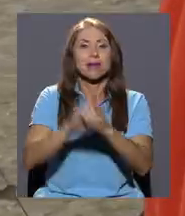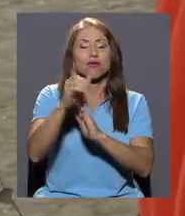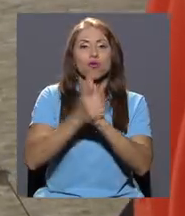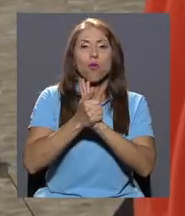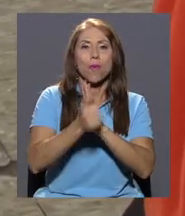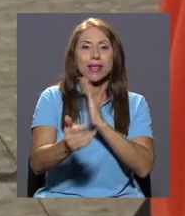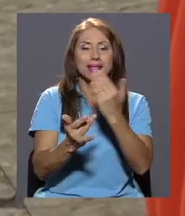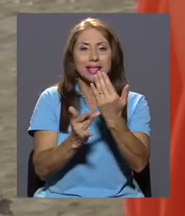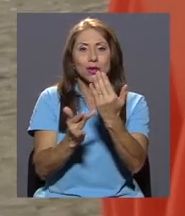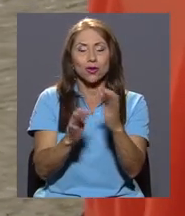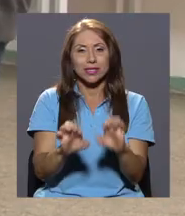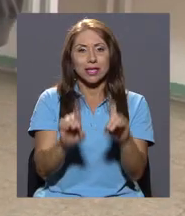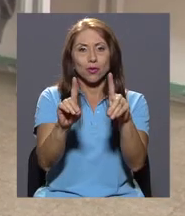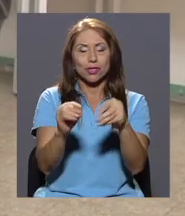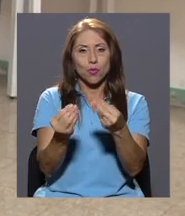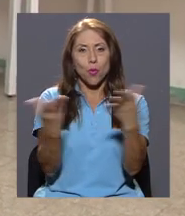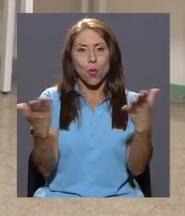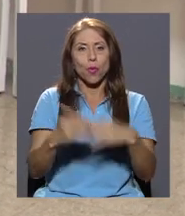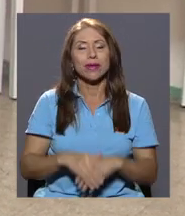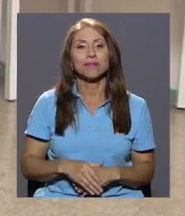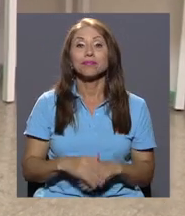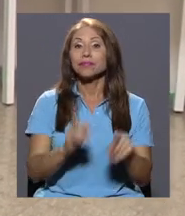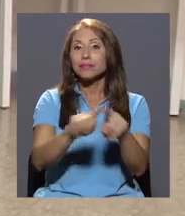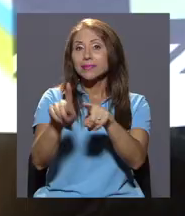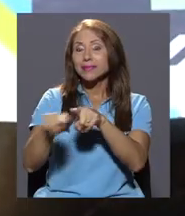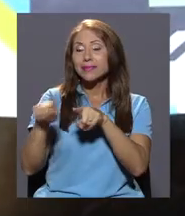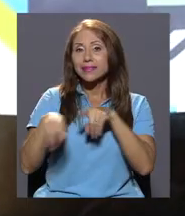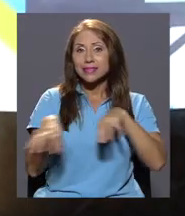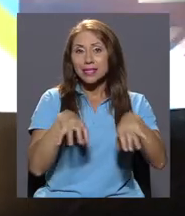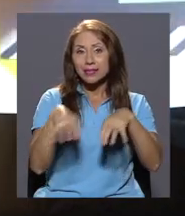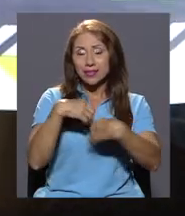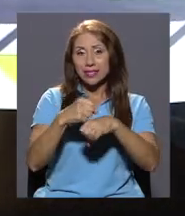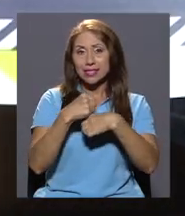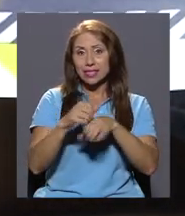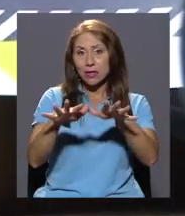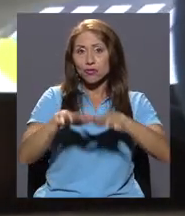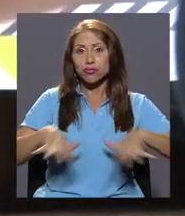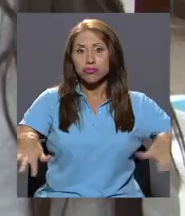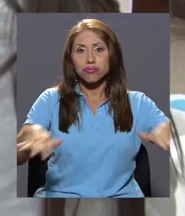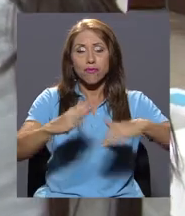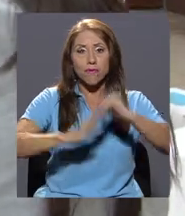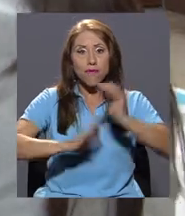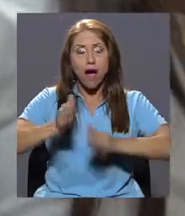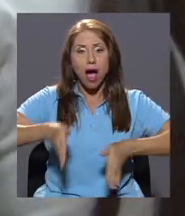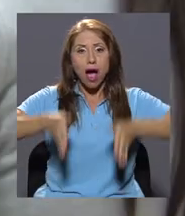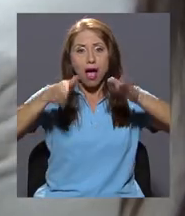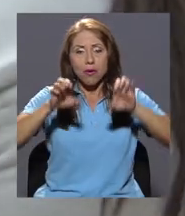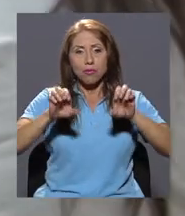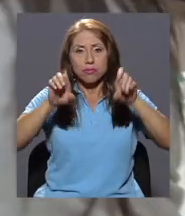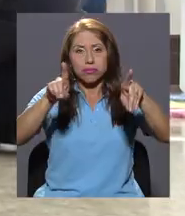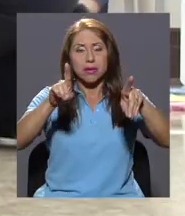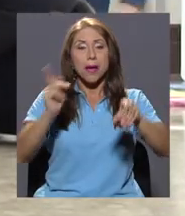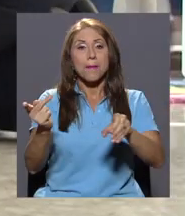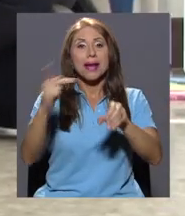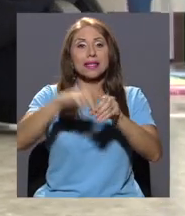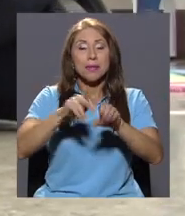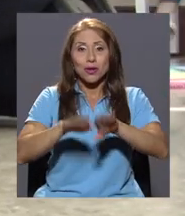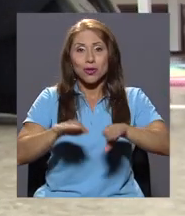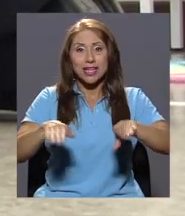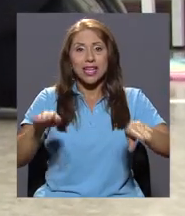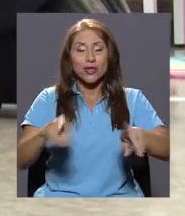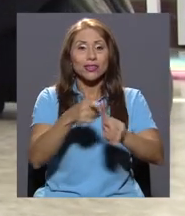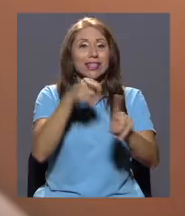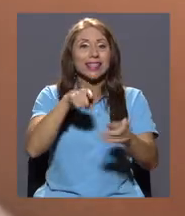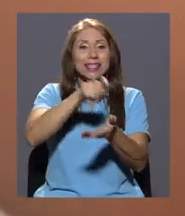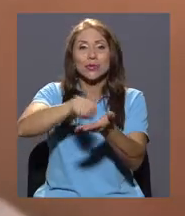Tecnológicas en la Educación Pública. En las diferentes actividades llevadas a cabo en las instalaciones de la Facultad de Educación, participaron niños